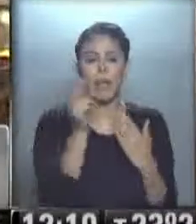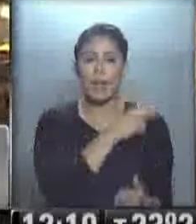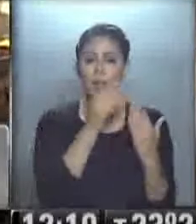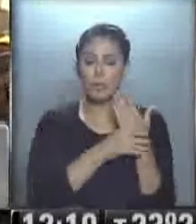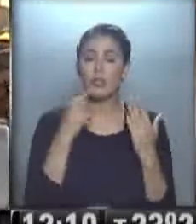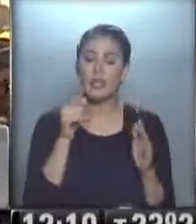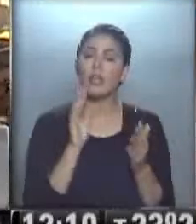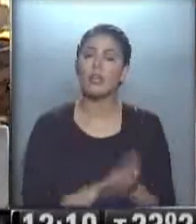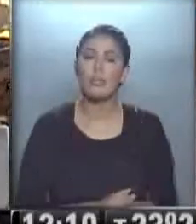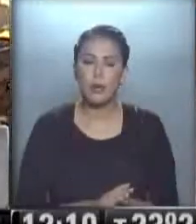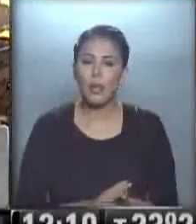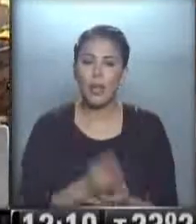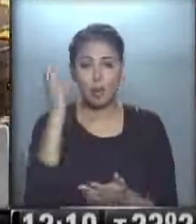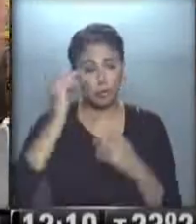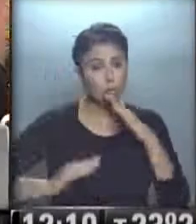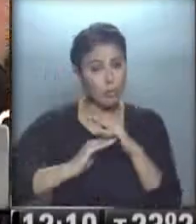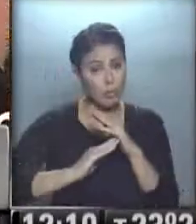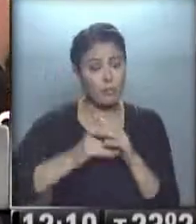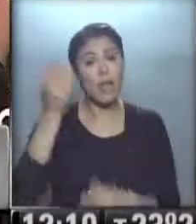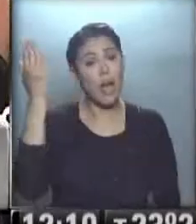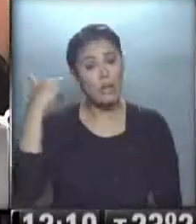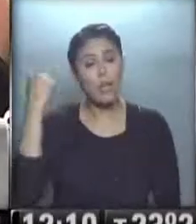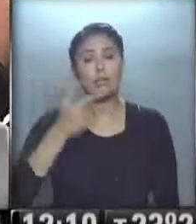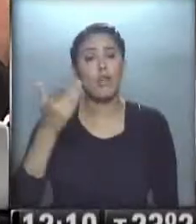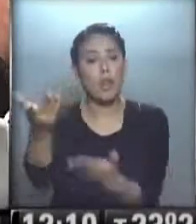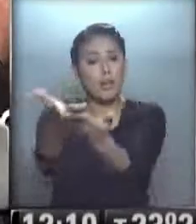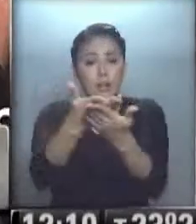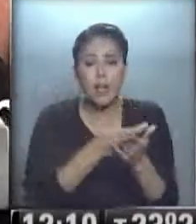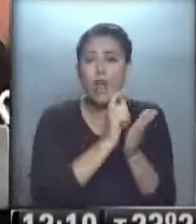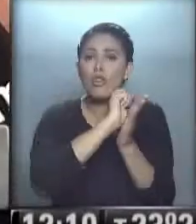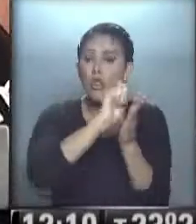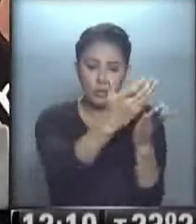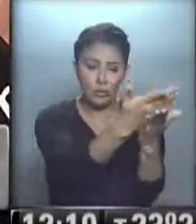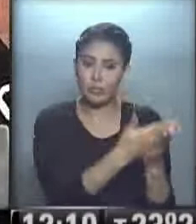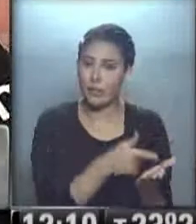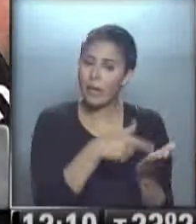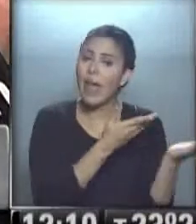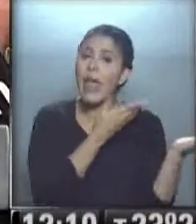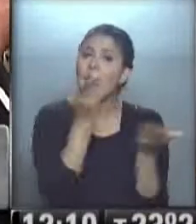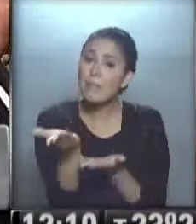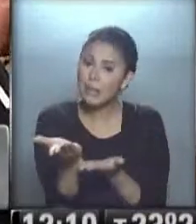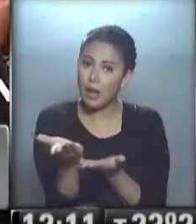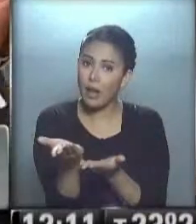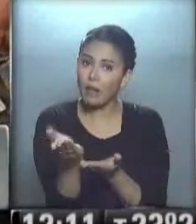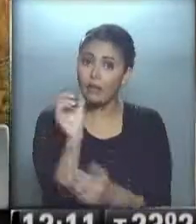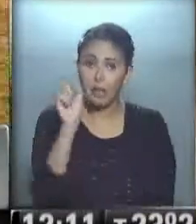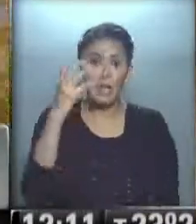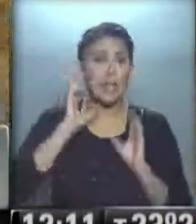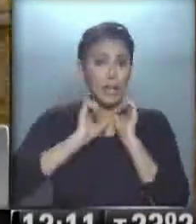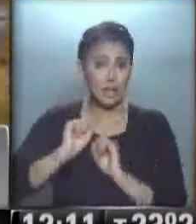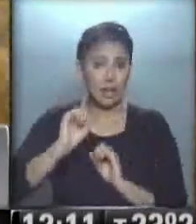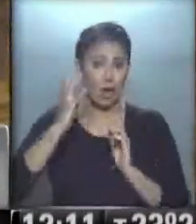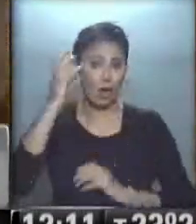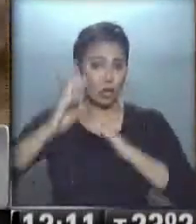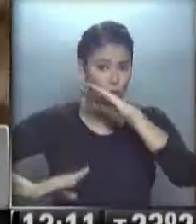lo que nosotros recibimos en el día de ayer es una nota de invitación por parte del secretario de la Corte.